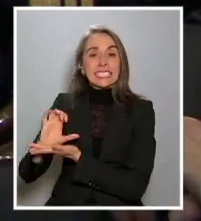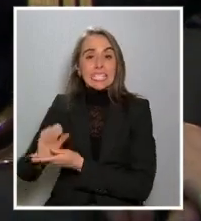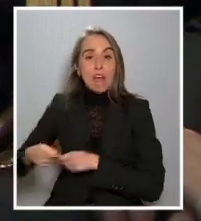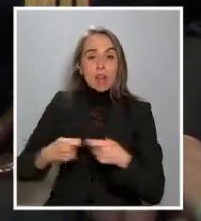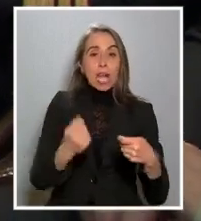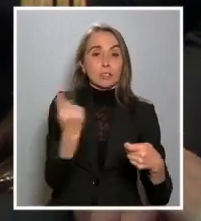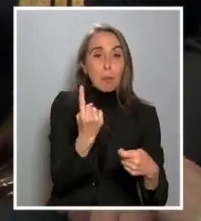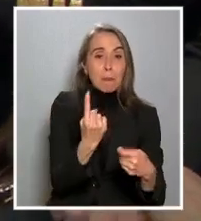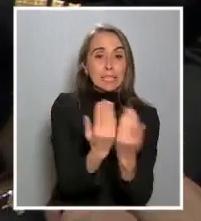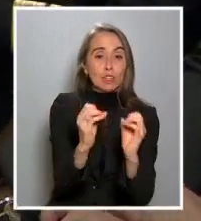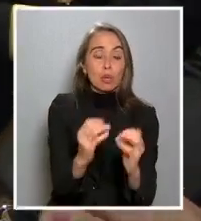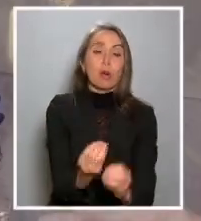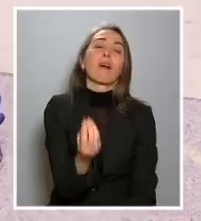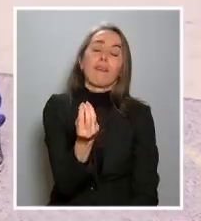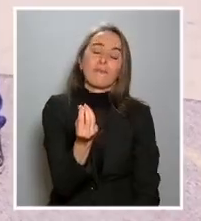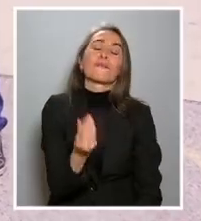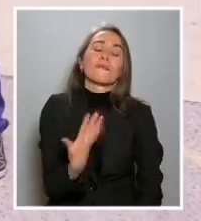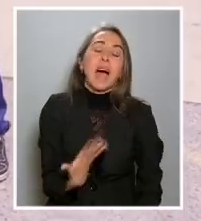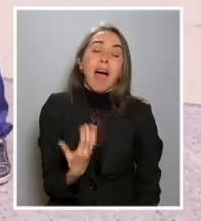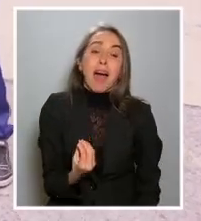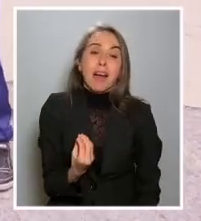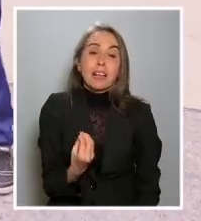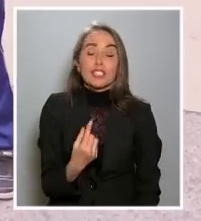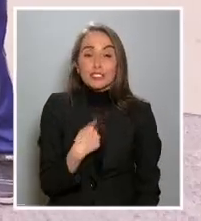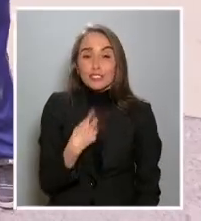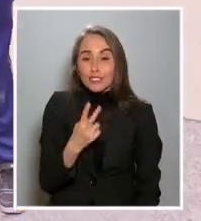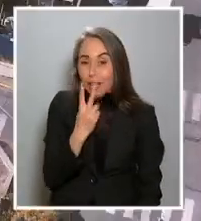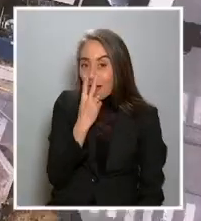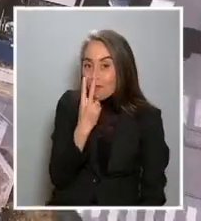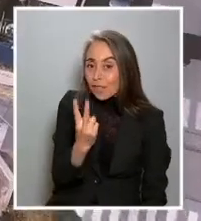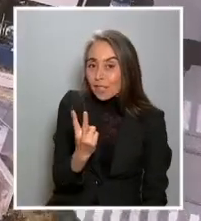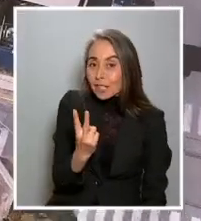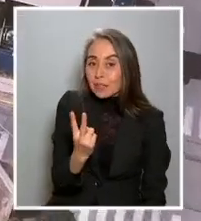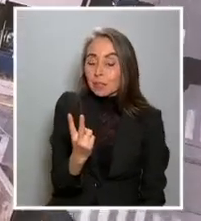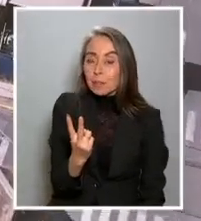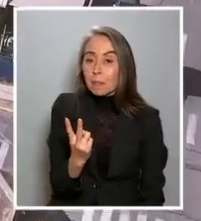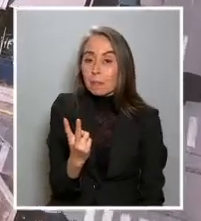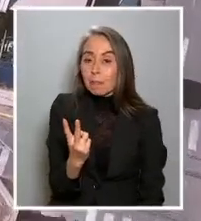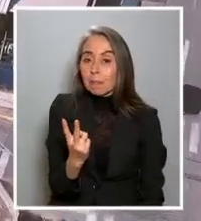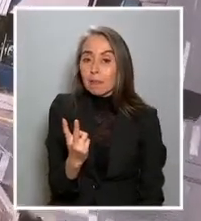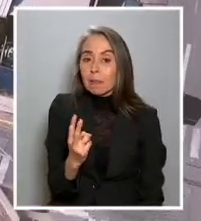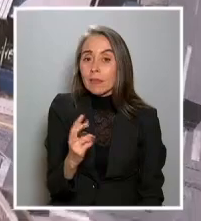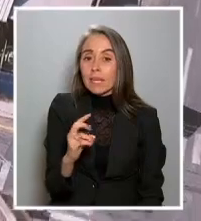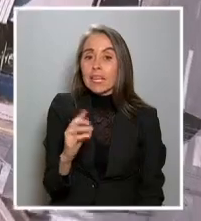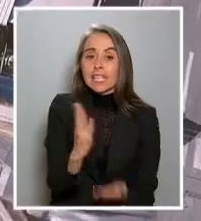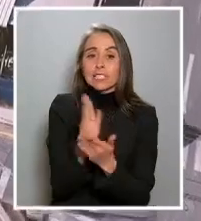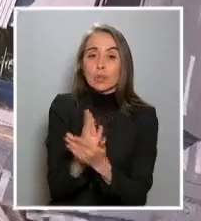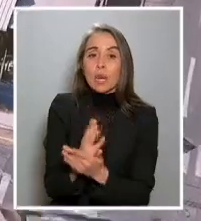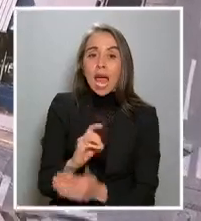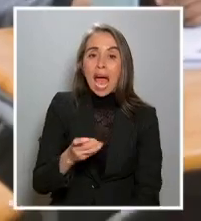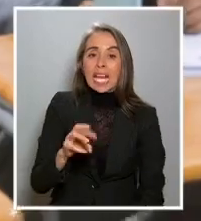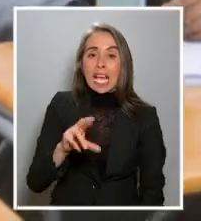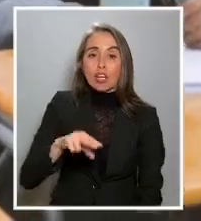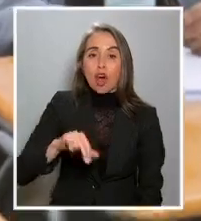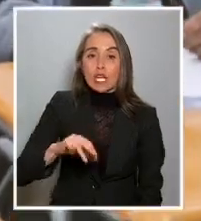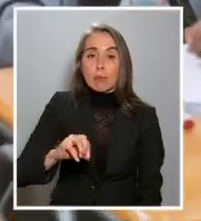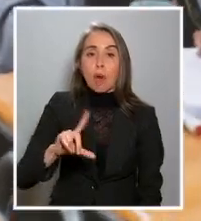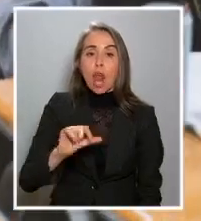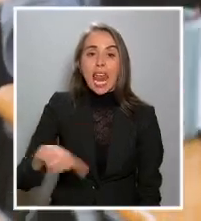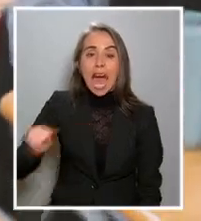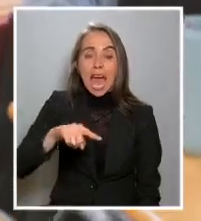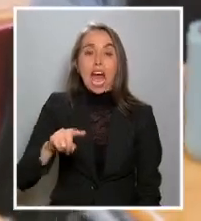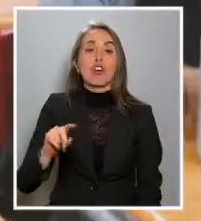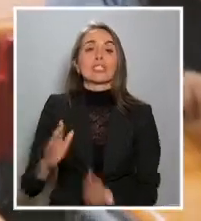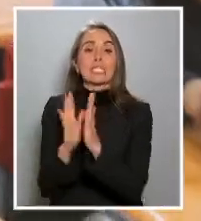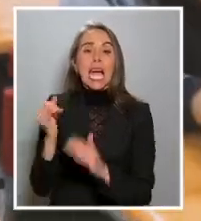educación vale la pena. Lo vi en la Jerónimo Lagos de San Javier, en el Ignacio Carrera